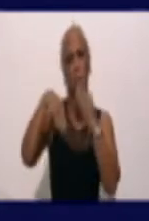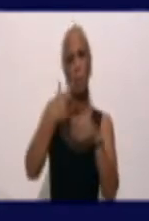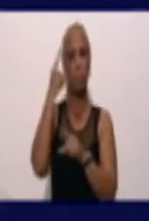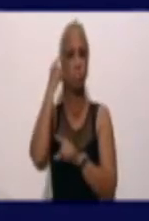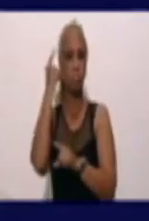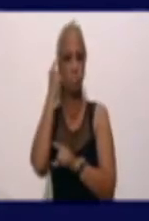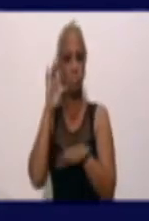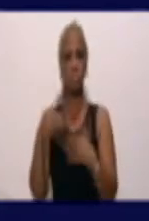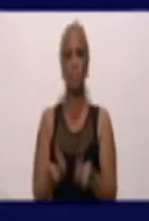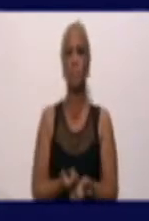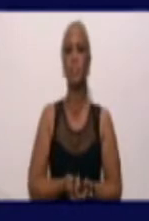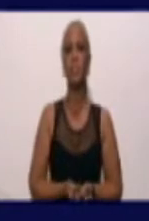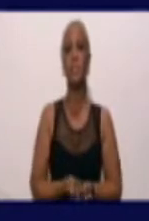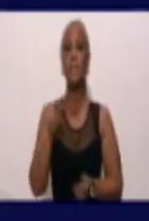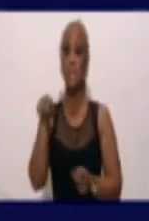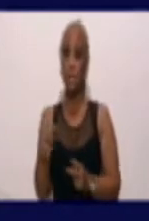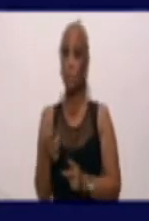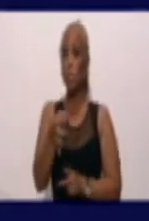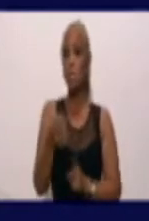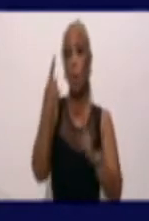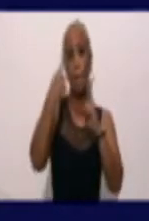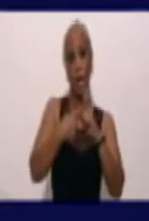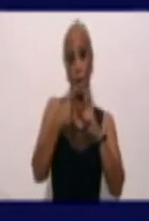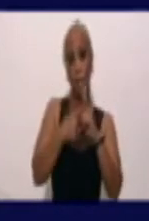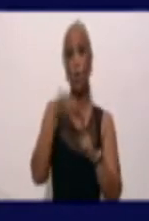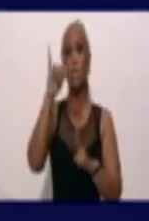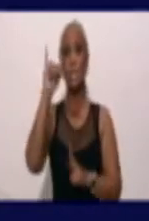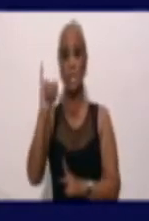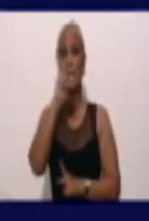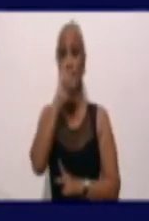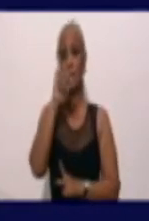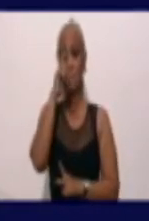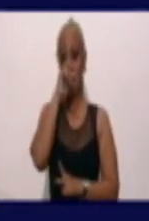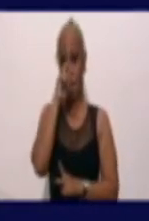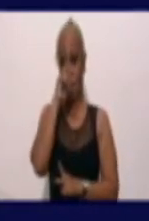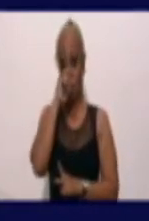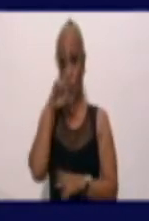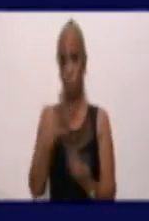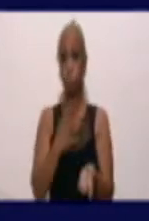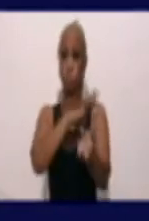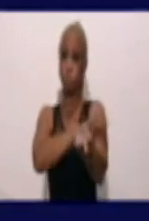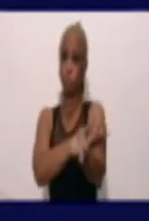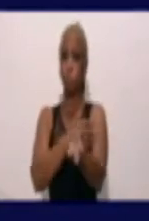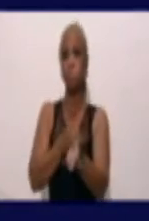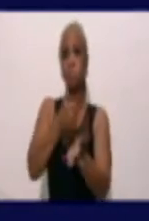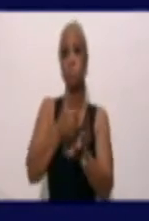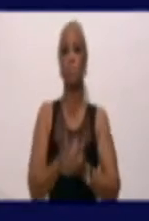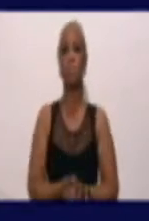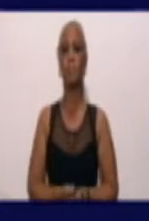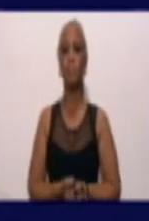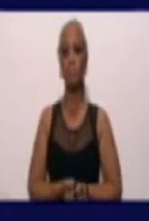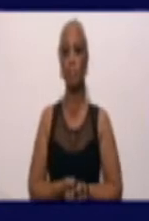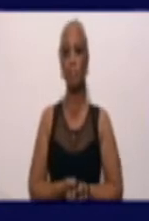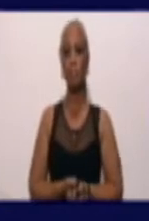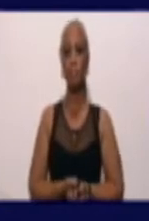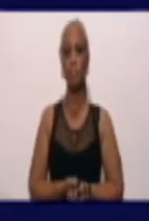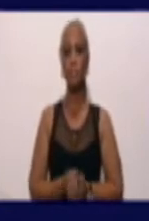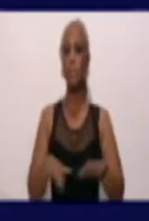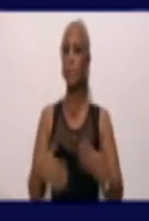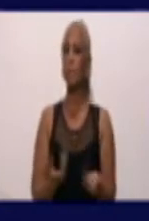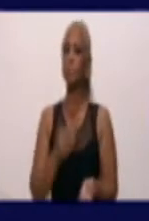de transmisión. Y de Bayamo, un paciente de 76 años, hipertenso y también proveniente de un área en transmisión. Le damos